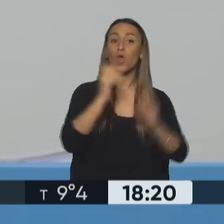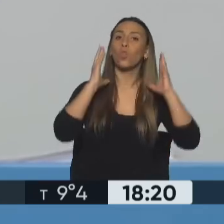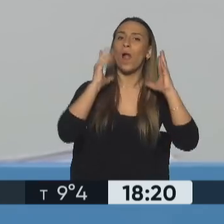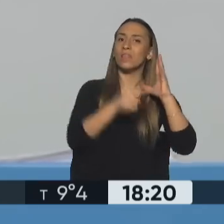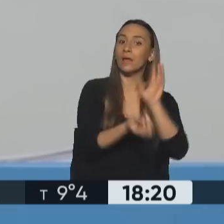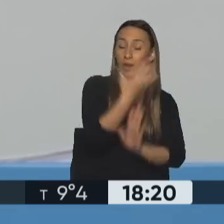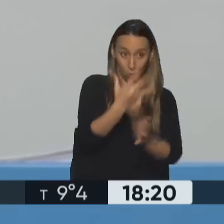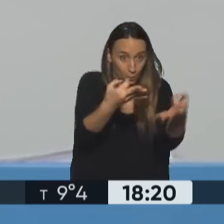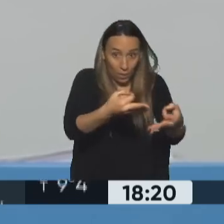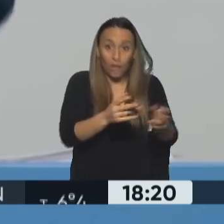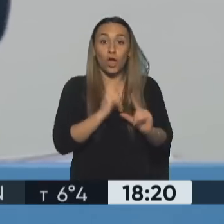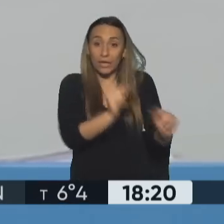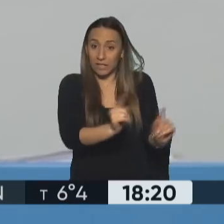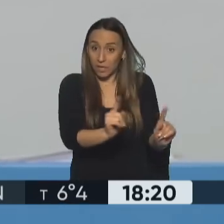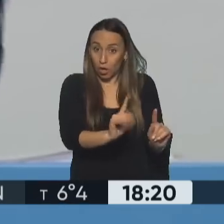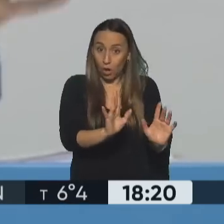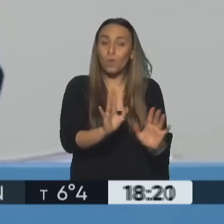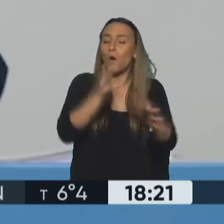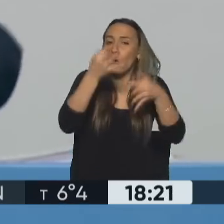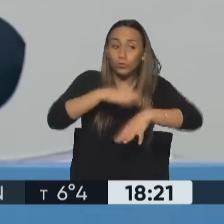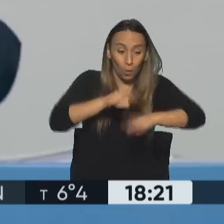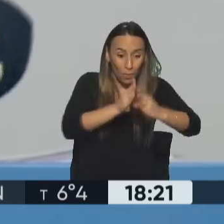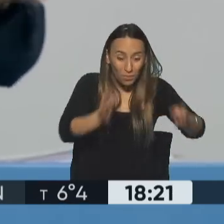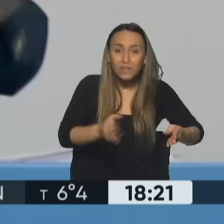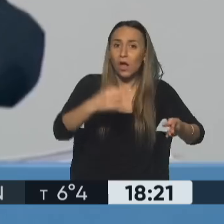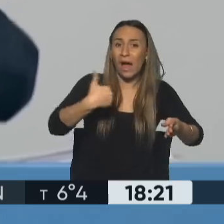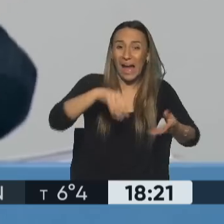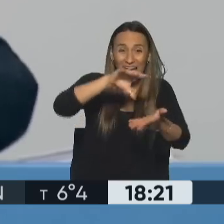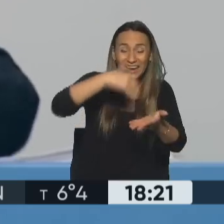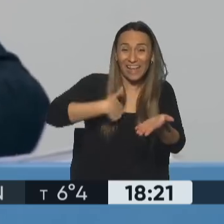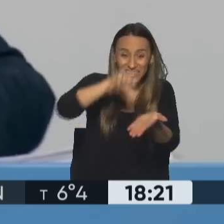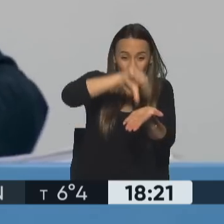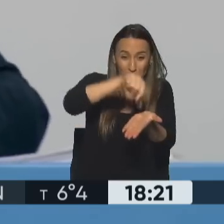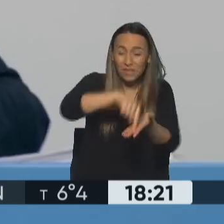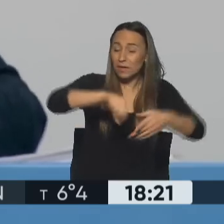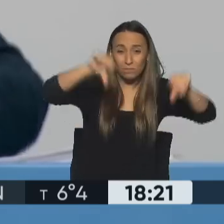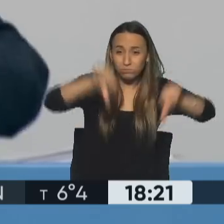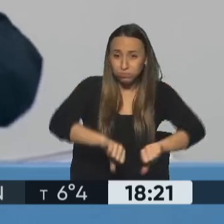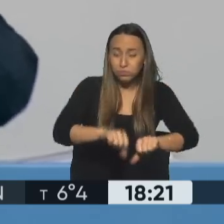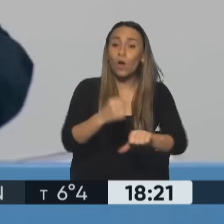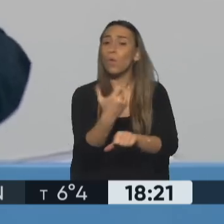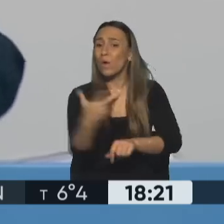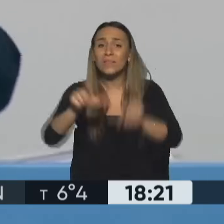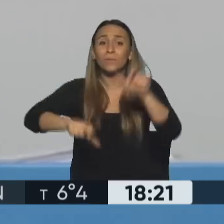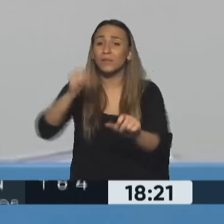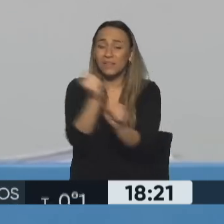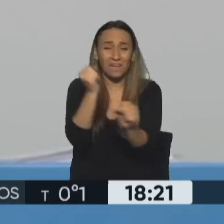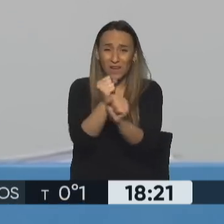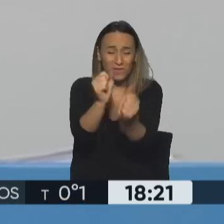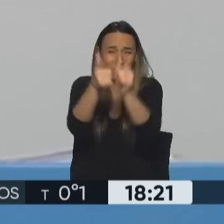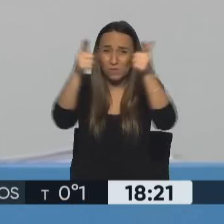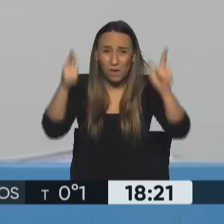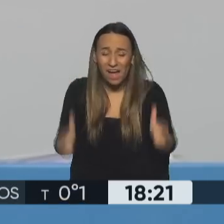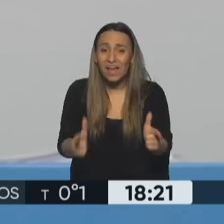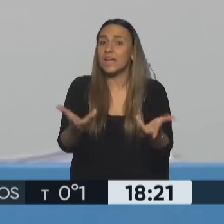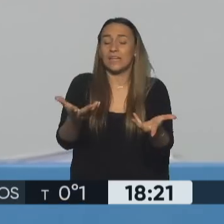ese momento se había caído el país, había estallado en 1000 pedazos, índices de desocupación volaban por los aires,